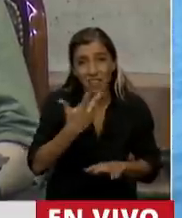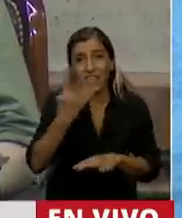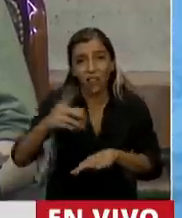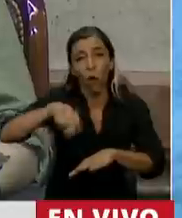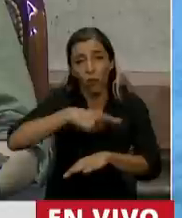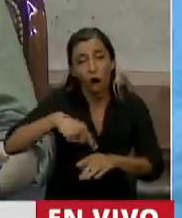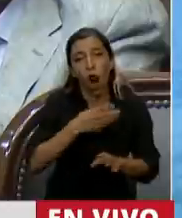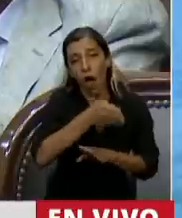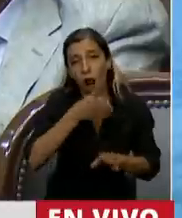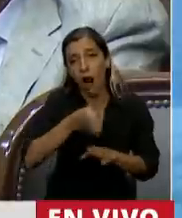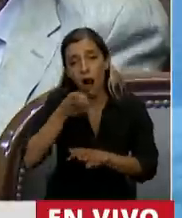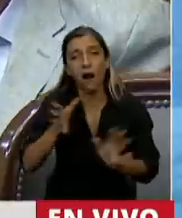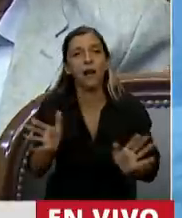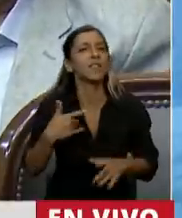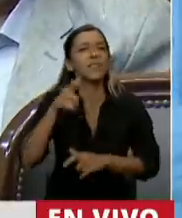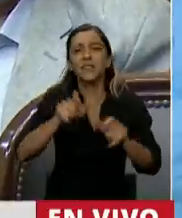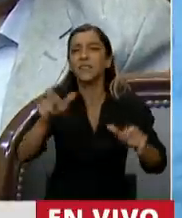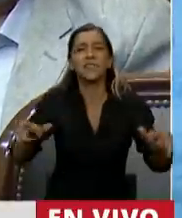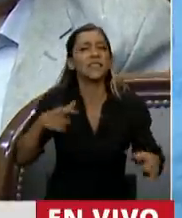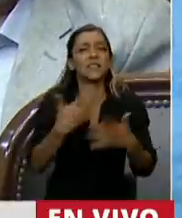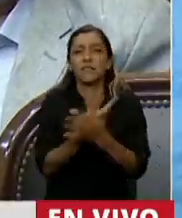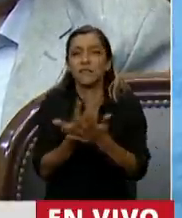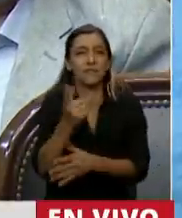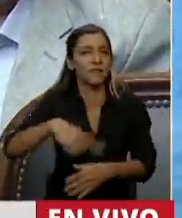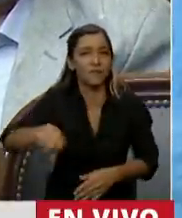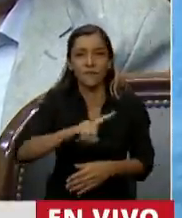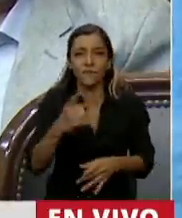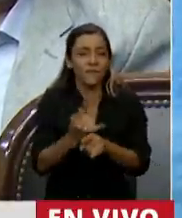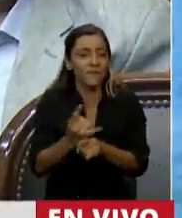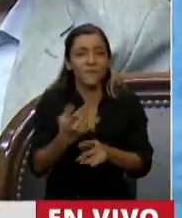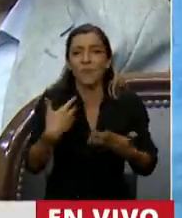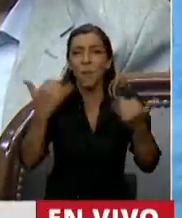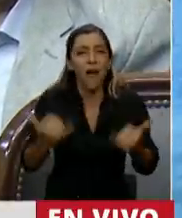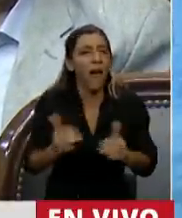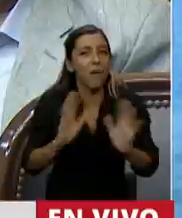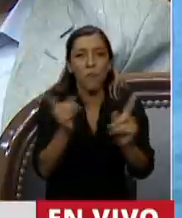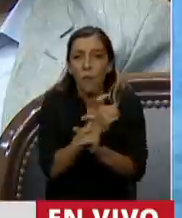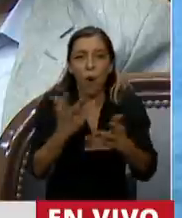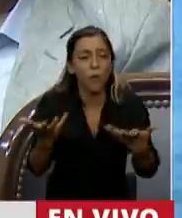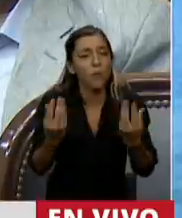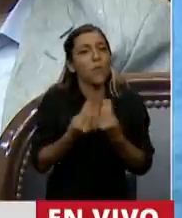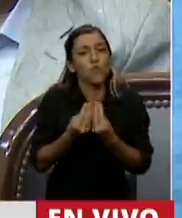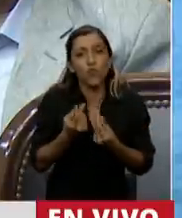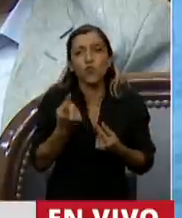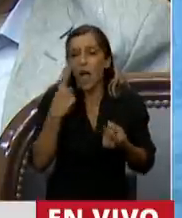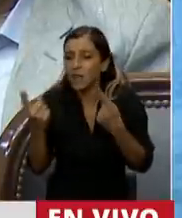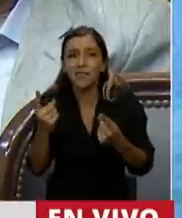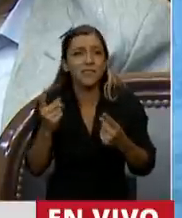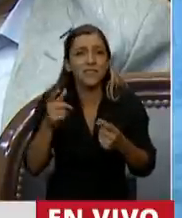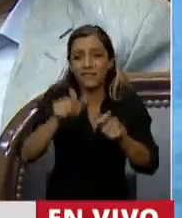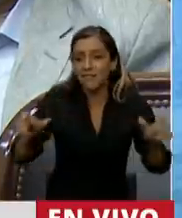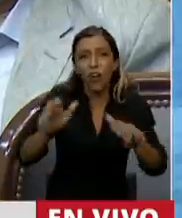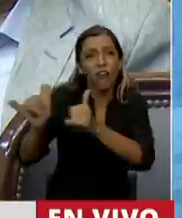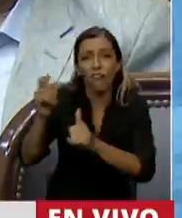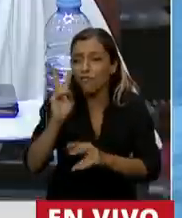abortos clandestinos. Tienen un nombre, tienen una vida anterior, a muchas de ellas las conozco, las vi